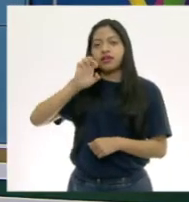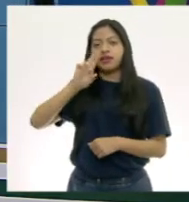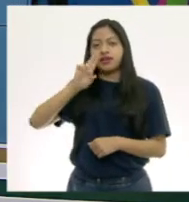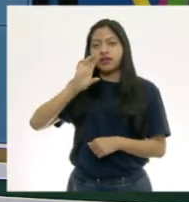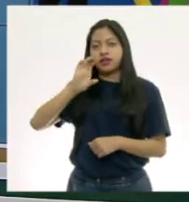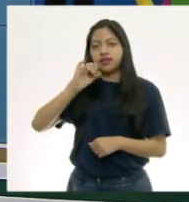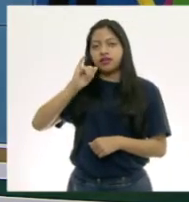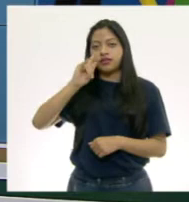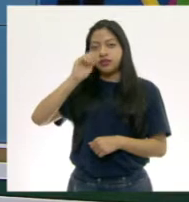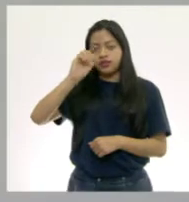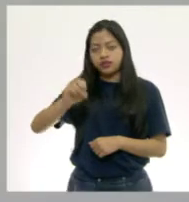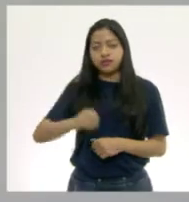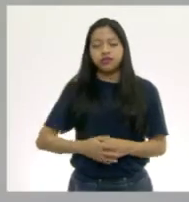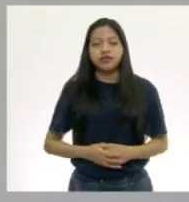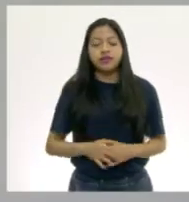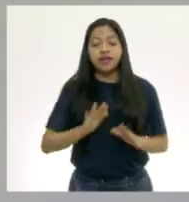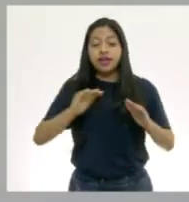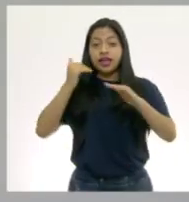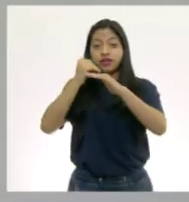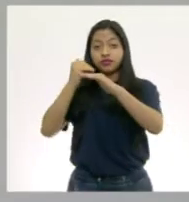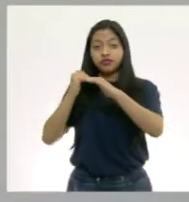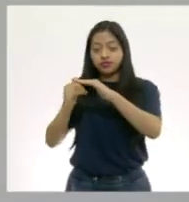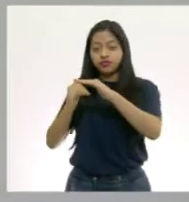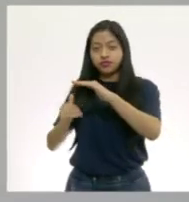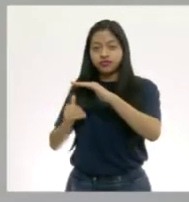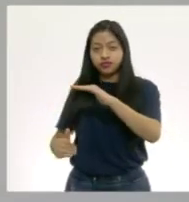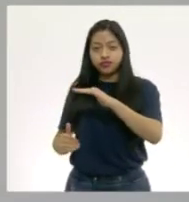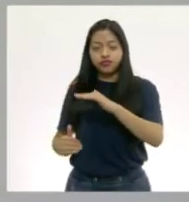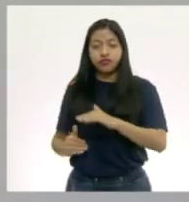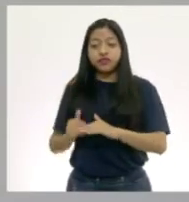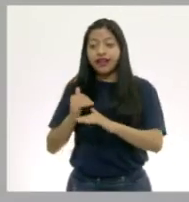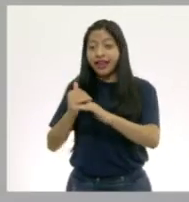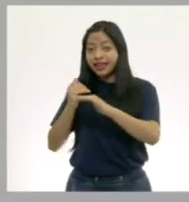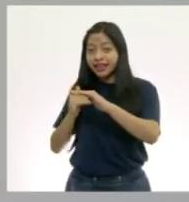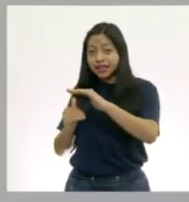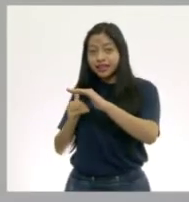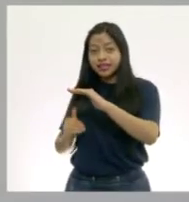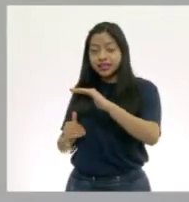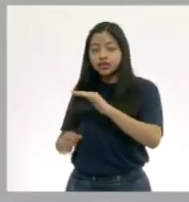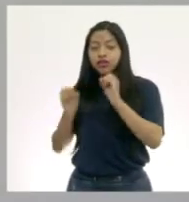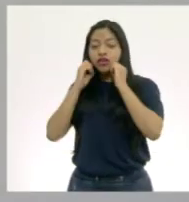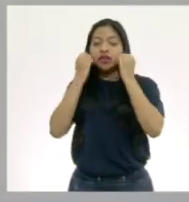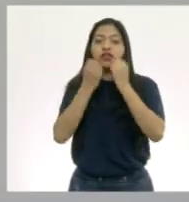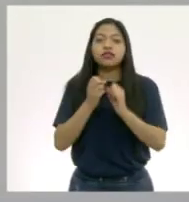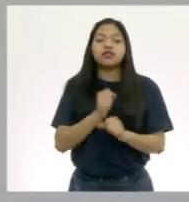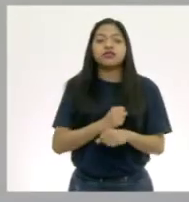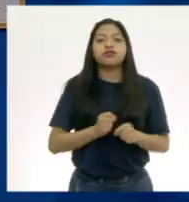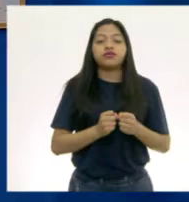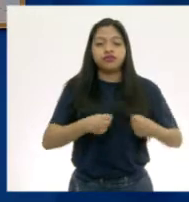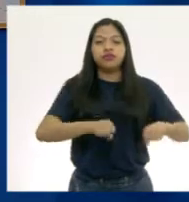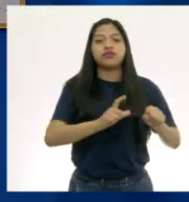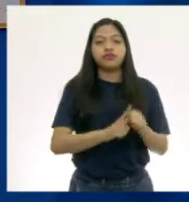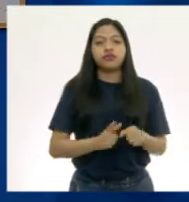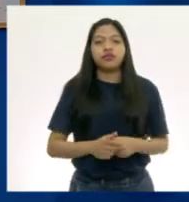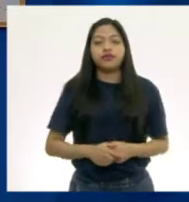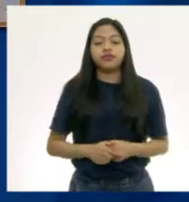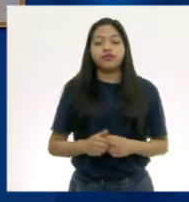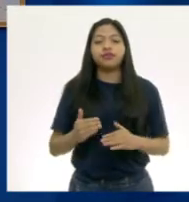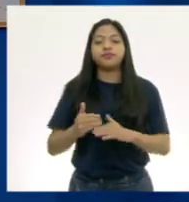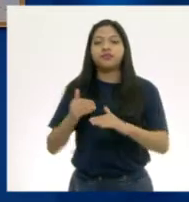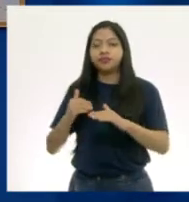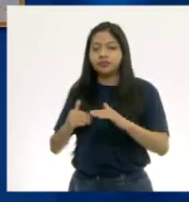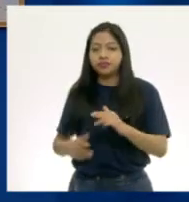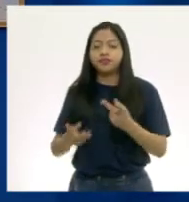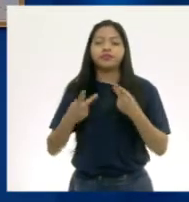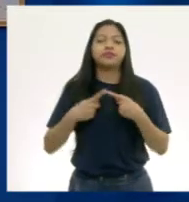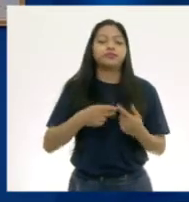Ahora bien, debajo de toda esa, y bueno, la familia del faraón, abajo de toda esa organización social, teníamos sosteniéndola a los campesinos